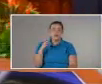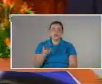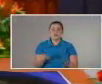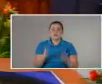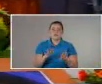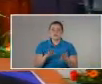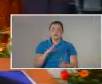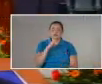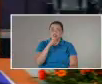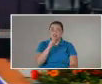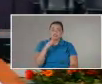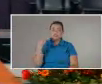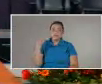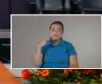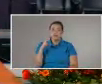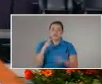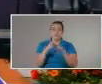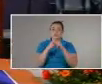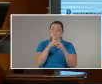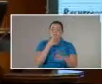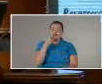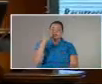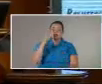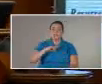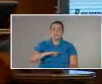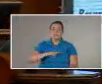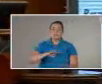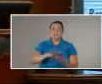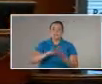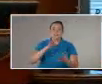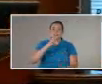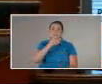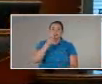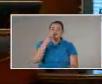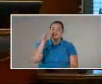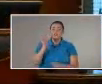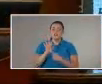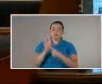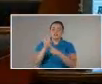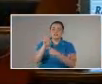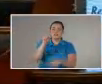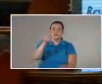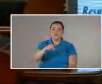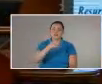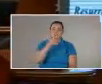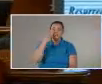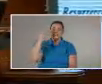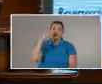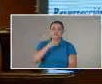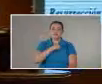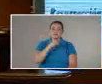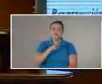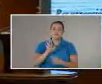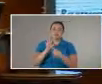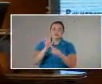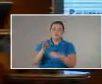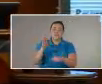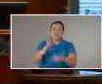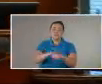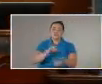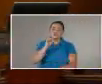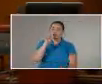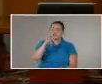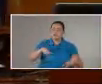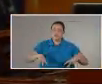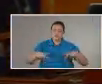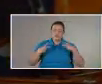Dios sea glorificado, es para la gloria de Dios. Dios se va a mostrar en esto, y Dios quiere mostrarse así sobre tu vida. En cualquier